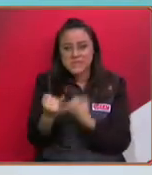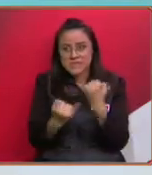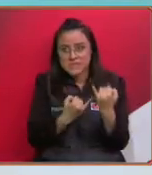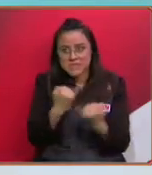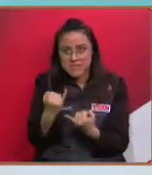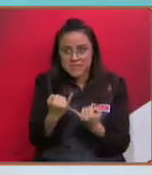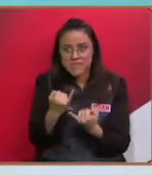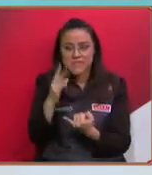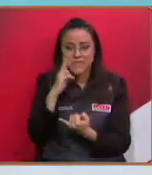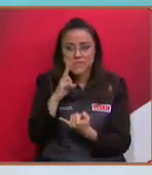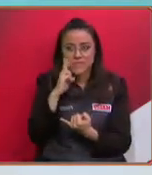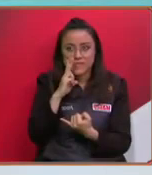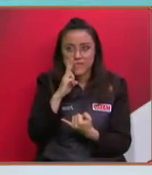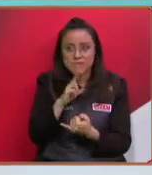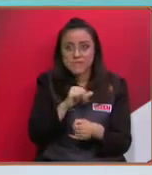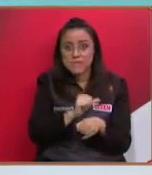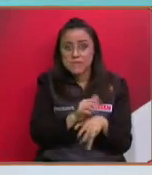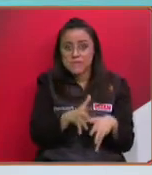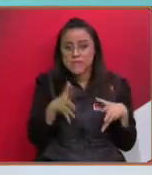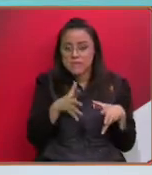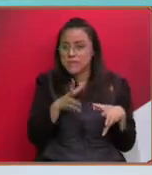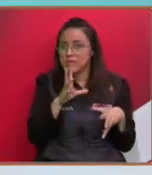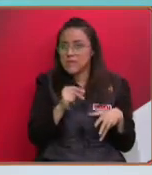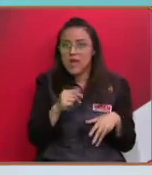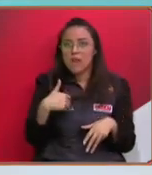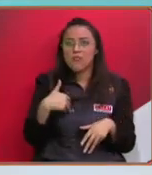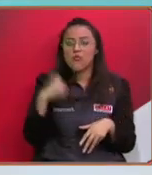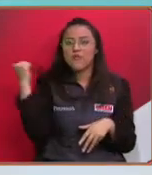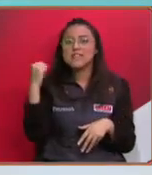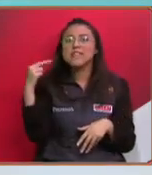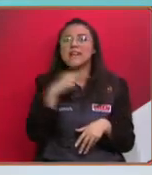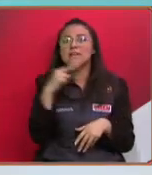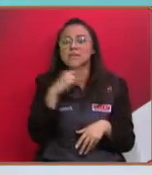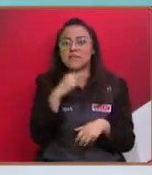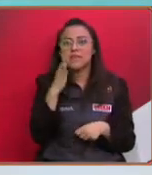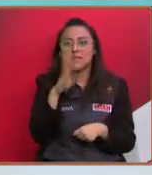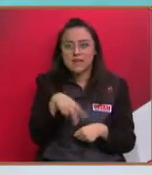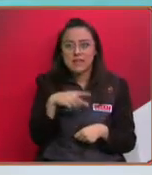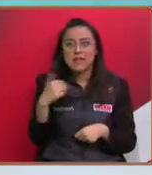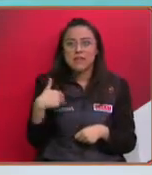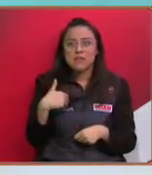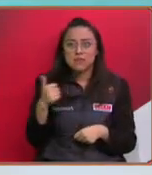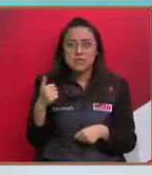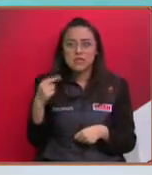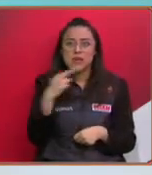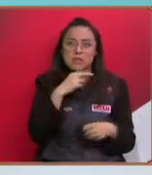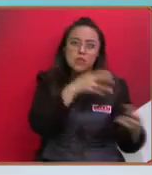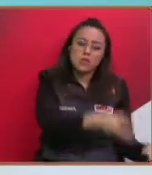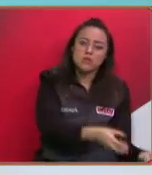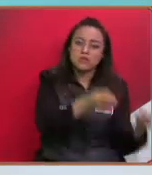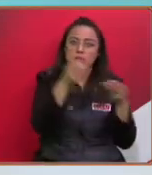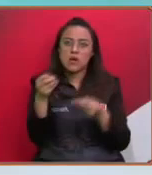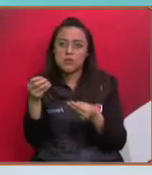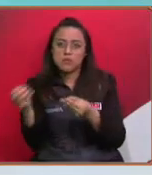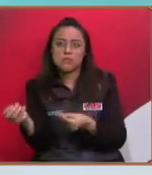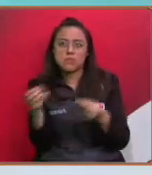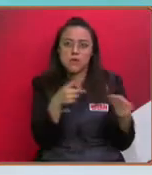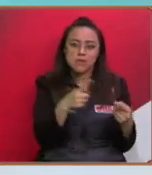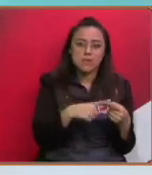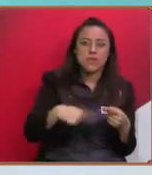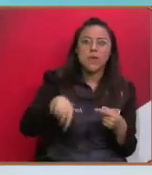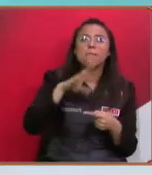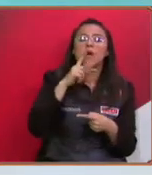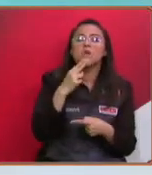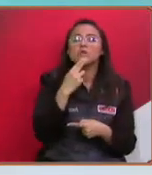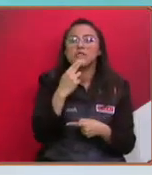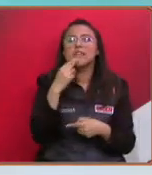juguetes. No me los bajen ya en el contenedor. Aprovechemos la unidad. Sí, ya. Oye, ¿para qué? Los bajo, los vuelvo a subir y les doy la vuelta. No los